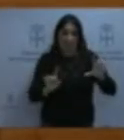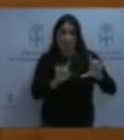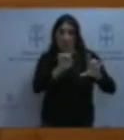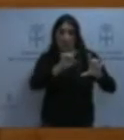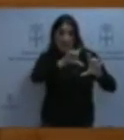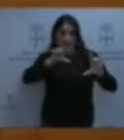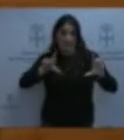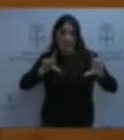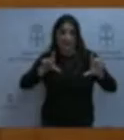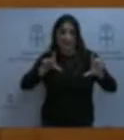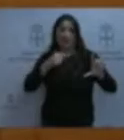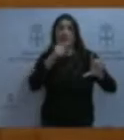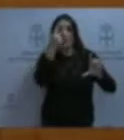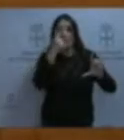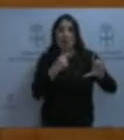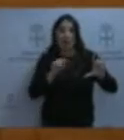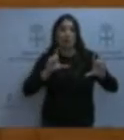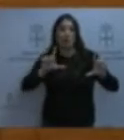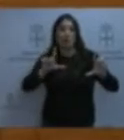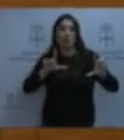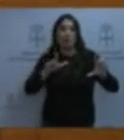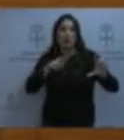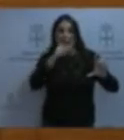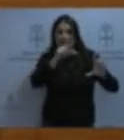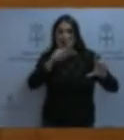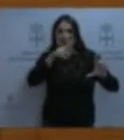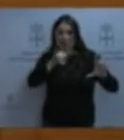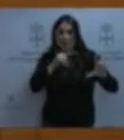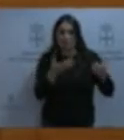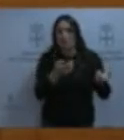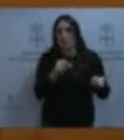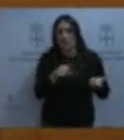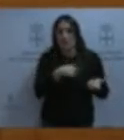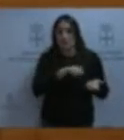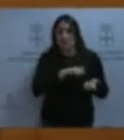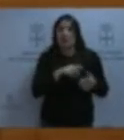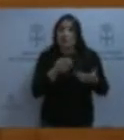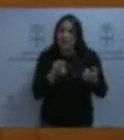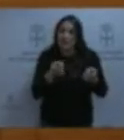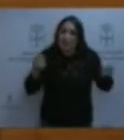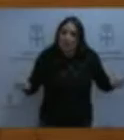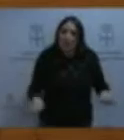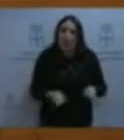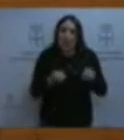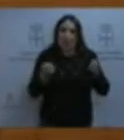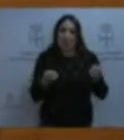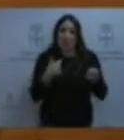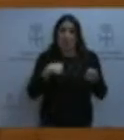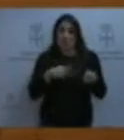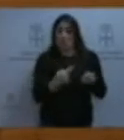que aparecen en la imagen, pero queremos que se conozca, y para eso hay que hacer una promoción que sabemos que solos no podemos hacerla, y hay que trabajar en